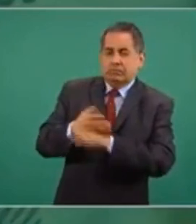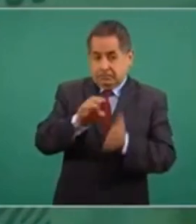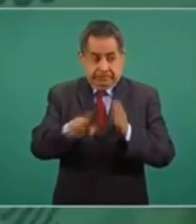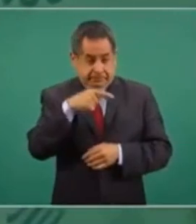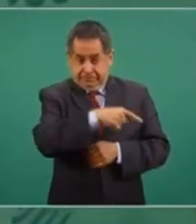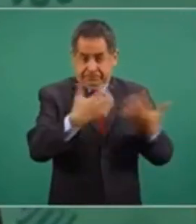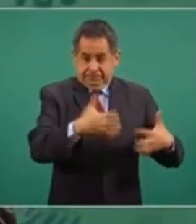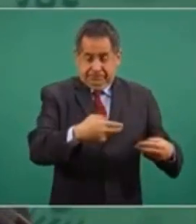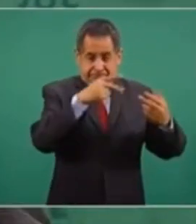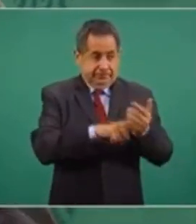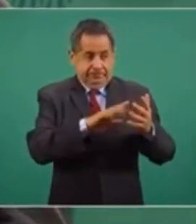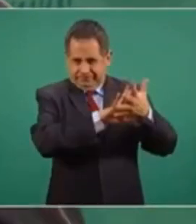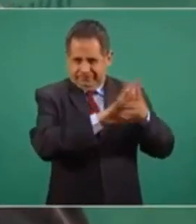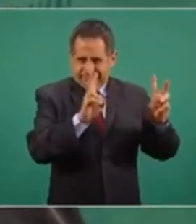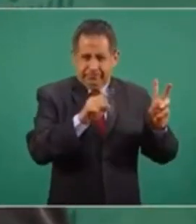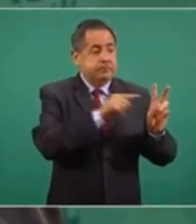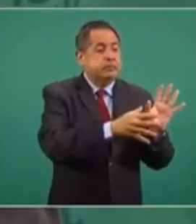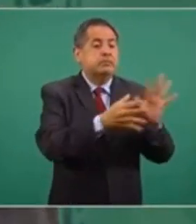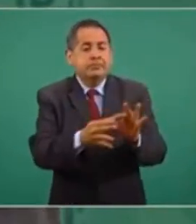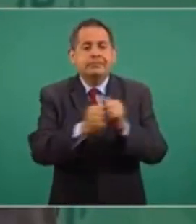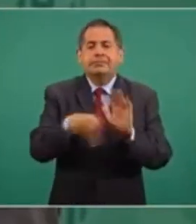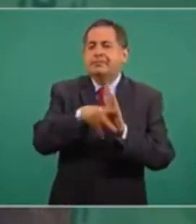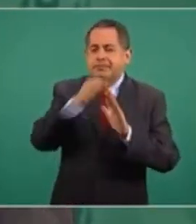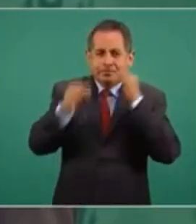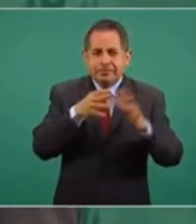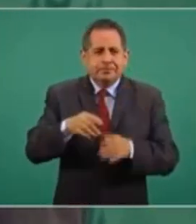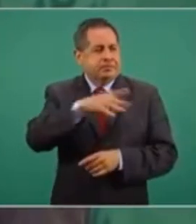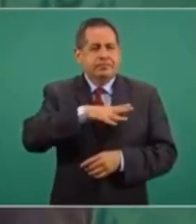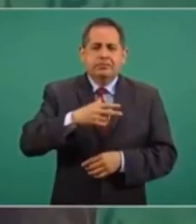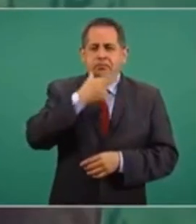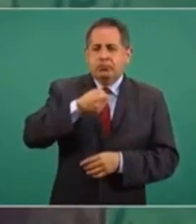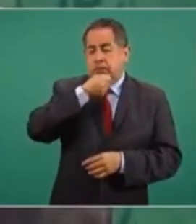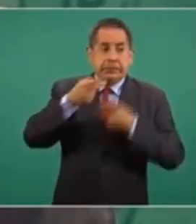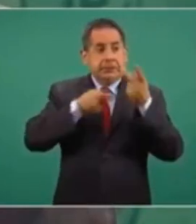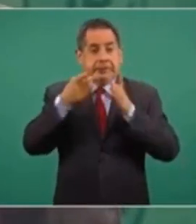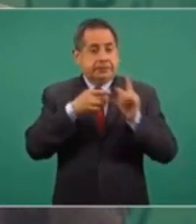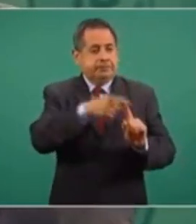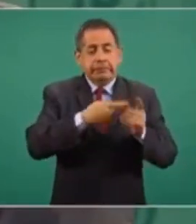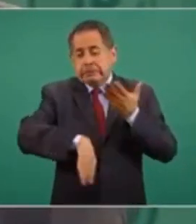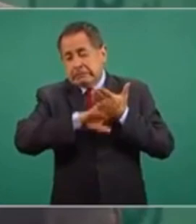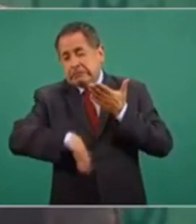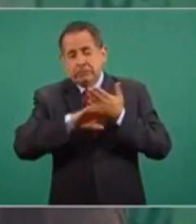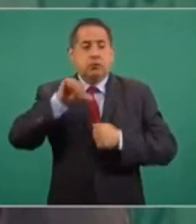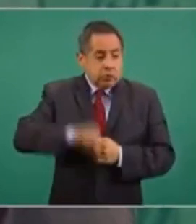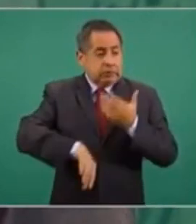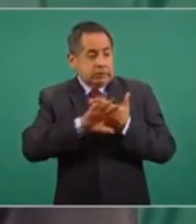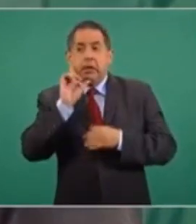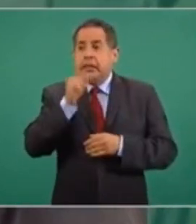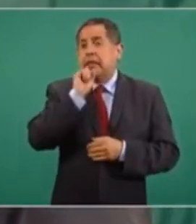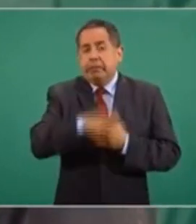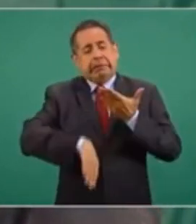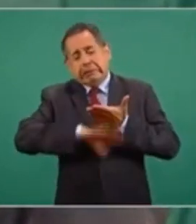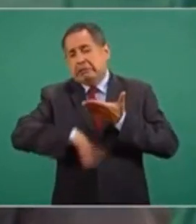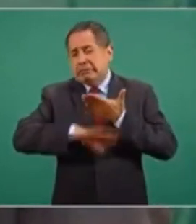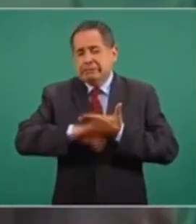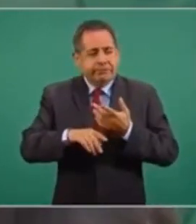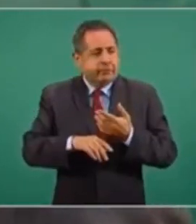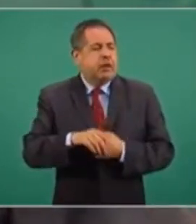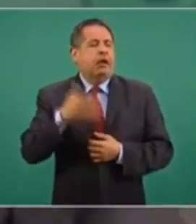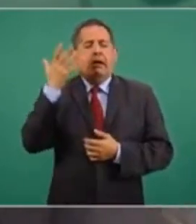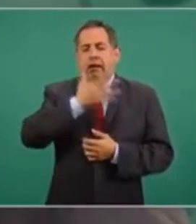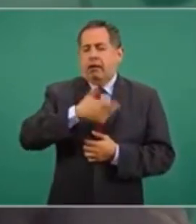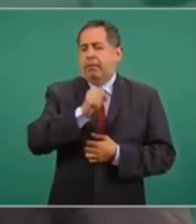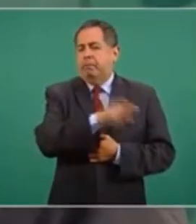estas que tiene que ver con medios de comunicación. No hay un conductor que nos ataca un día sí y el otro también.